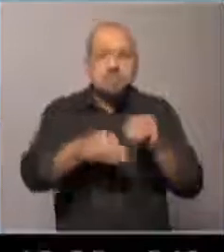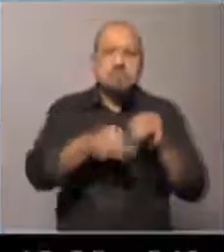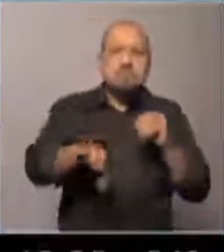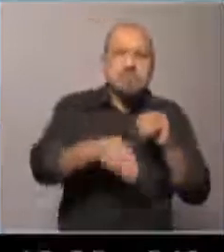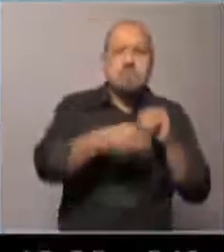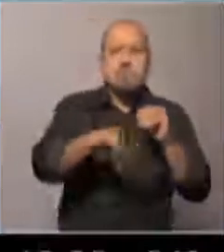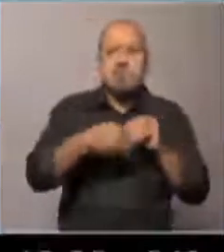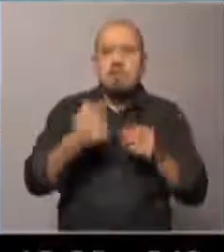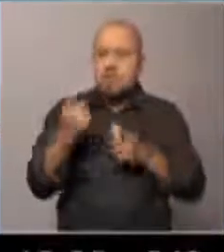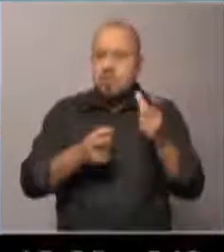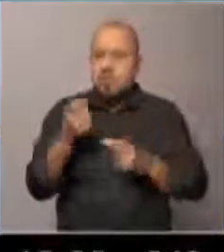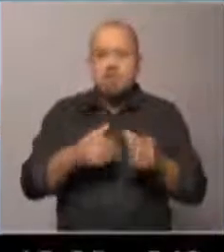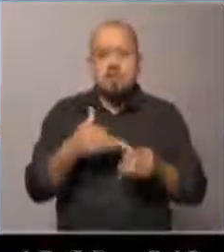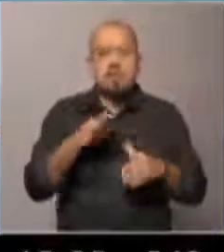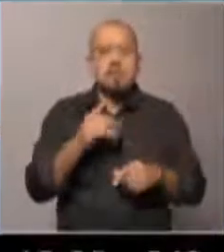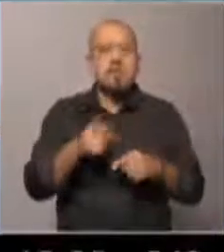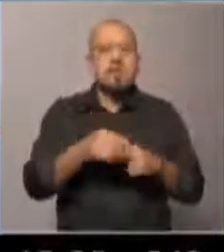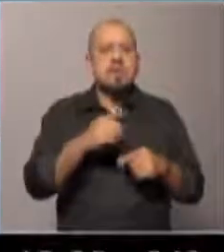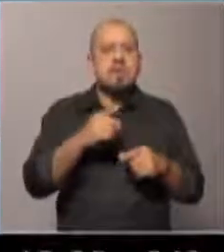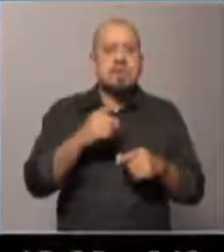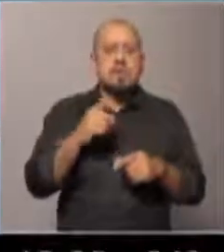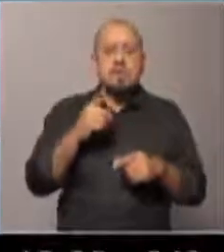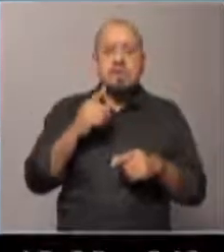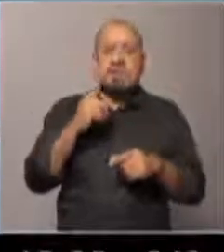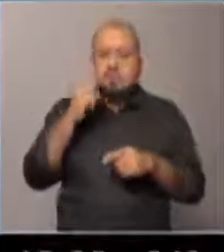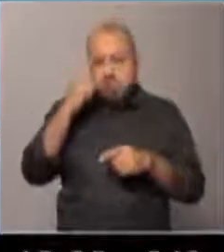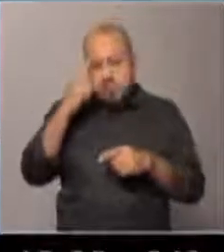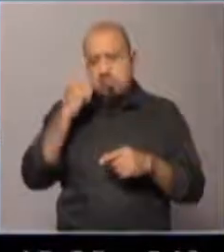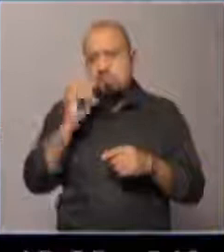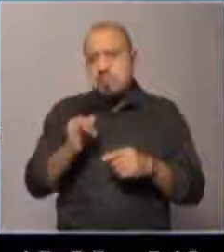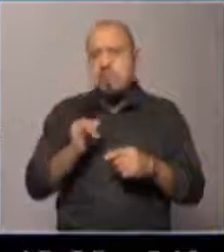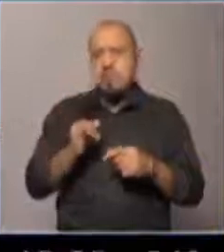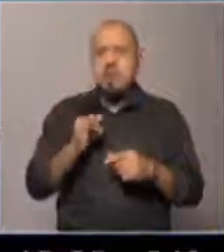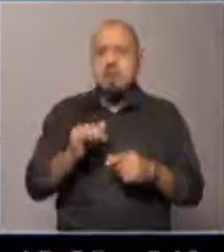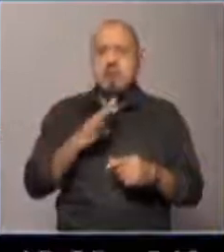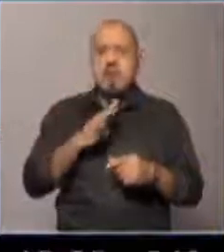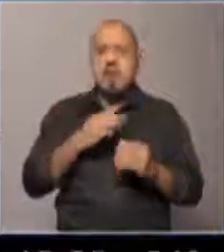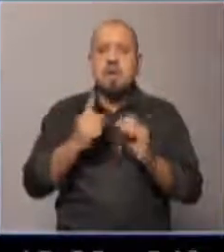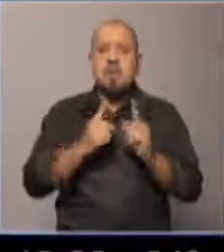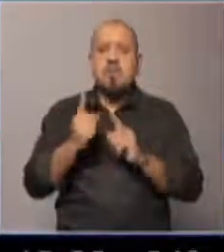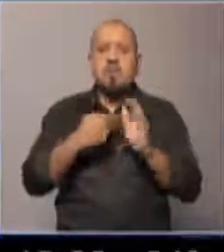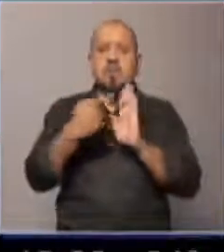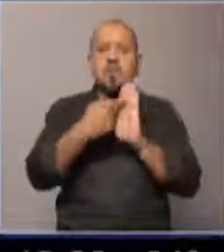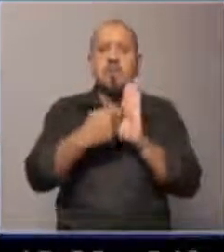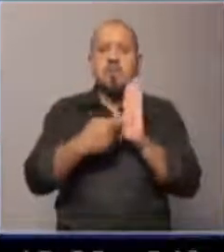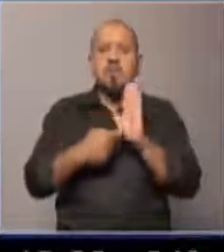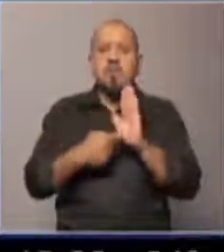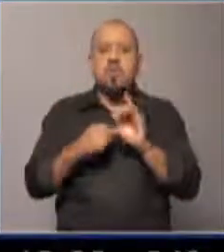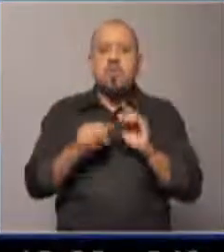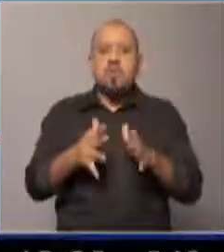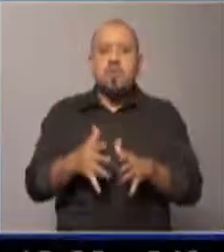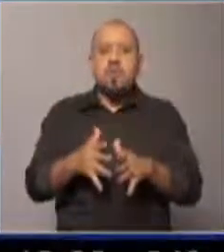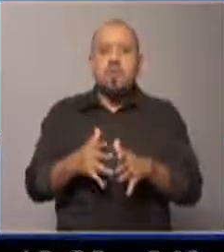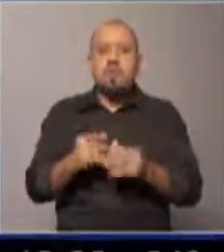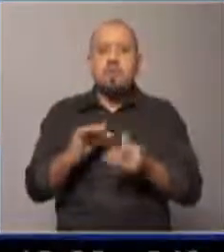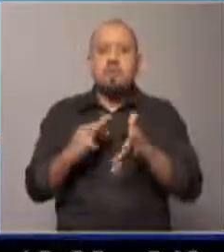¿Distintas propuestas? ¿Se está pensando eso? Sí, se está empezando en eso. Hay algunas pautas que están marcadas ya dentro del programa del Frente Amplio sobre qué forma podrían